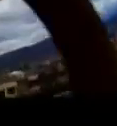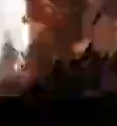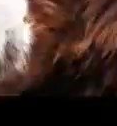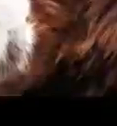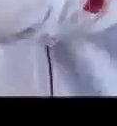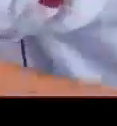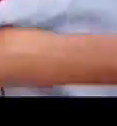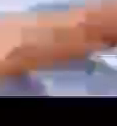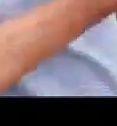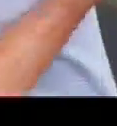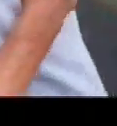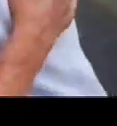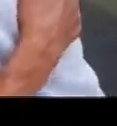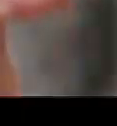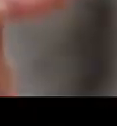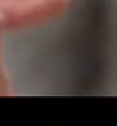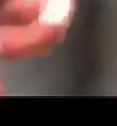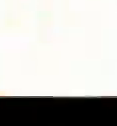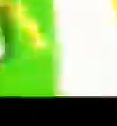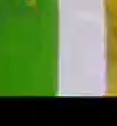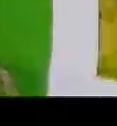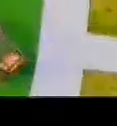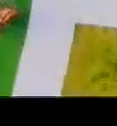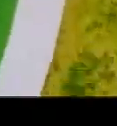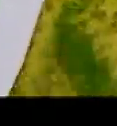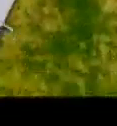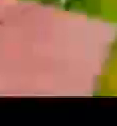Espacios y parques para hacer buenos amigos.